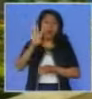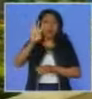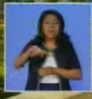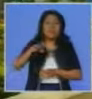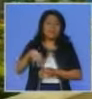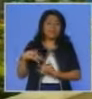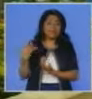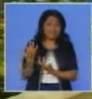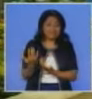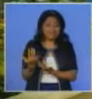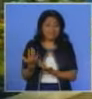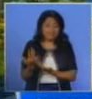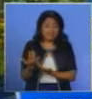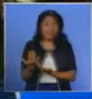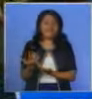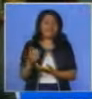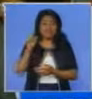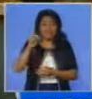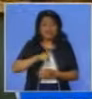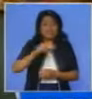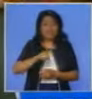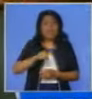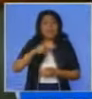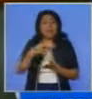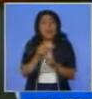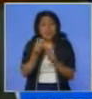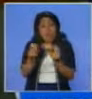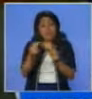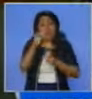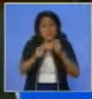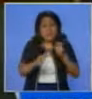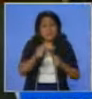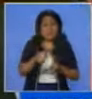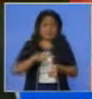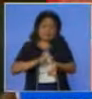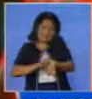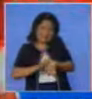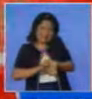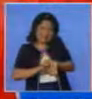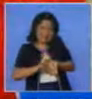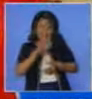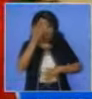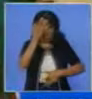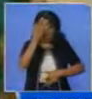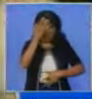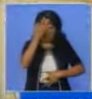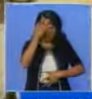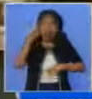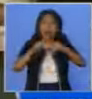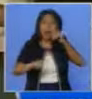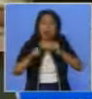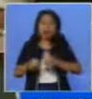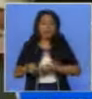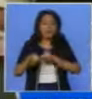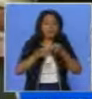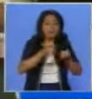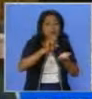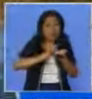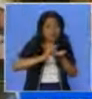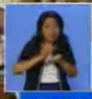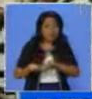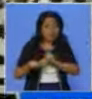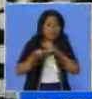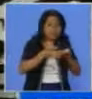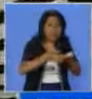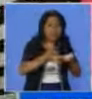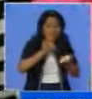caso crónico para los pacientes del IES en Milagro es para quienes sufren de diabetes. Si bien les entregan algunas medicinas, justo las más caras,